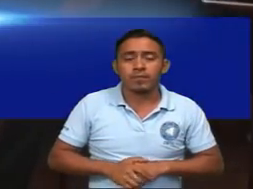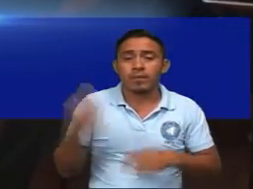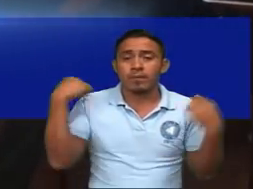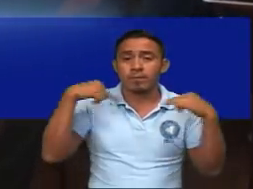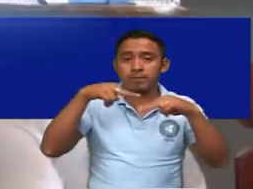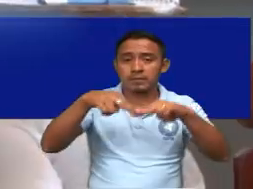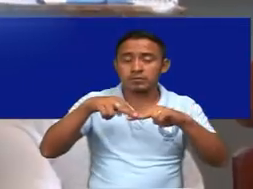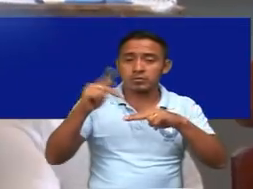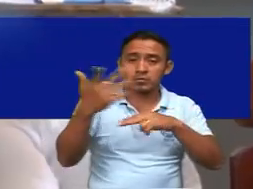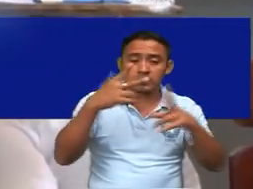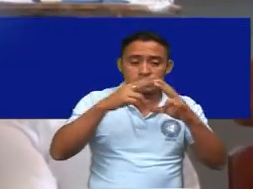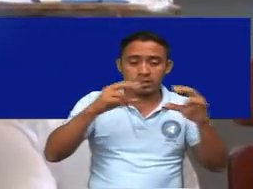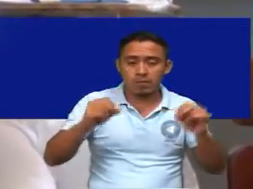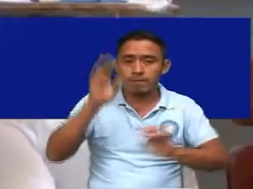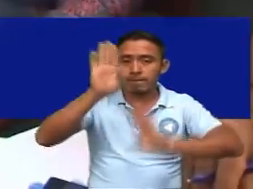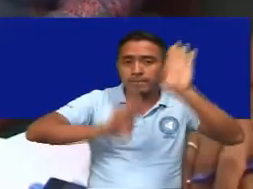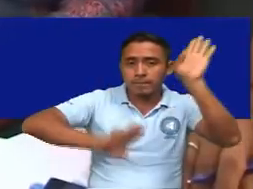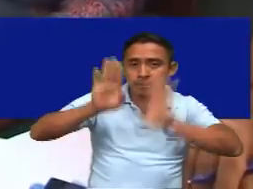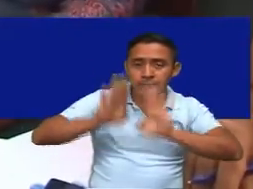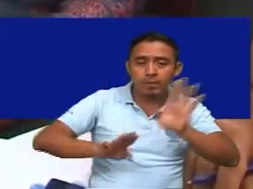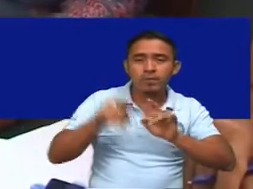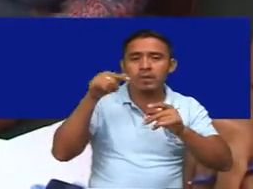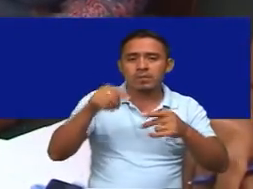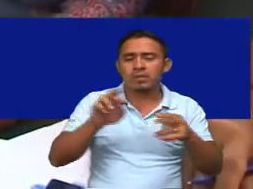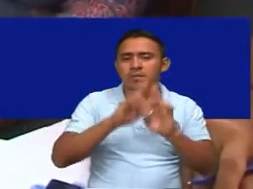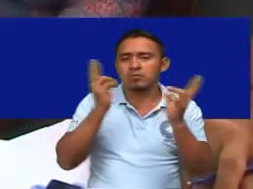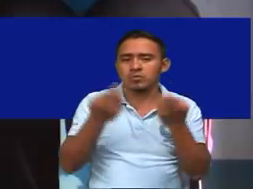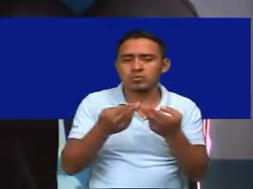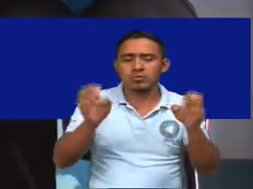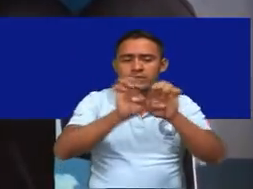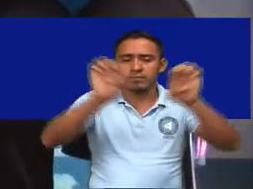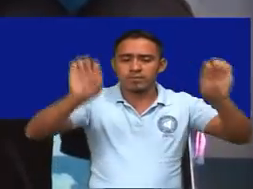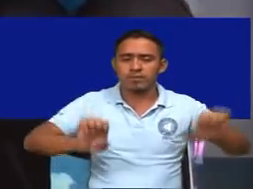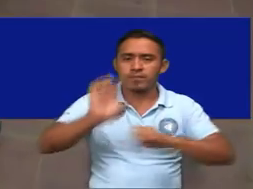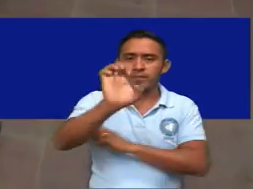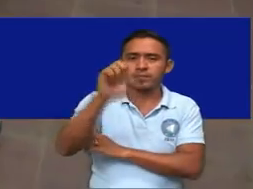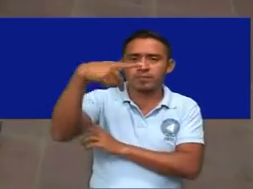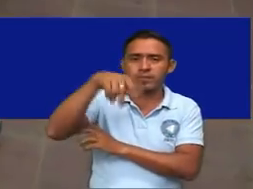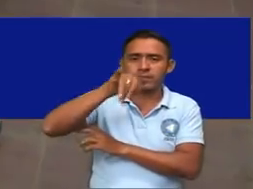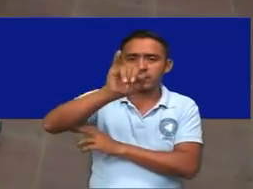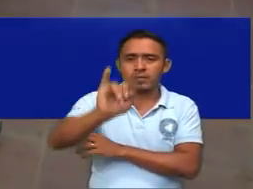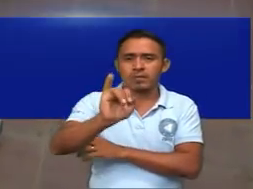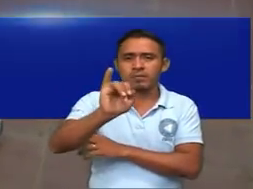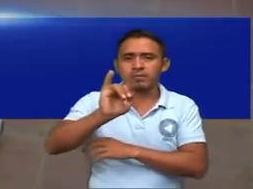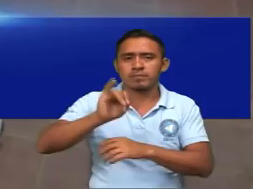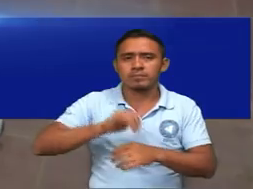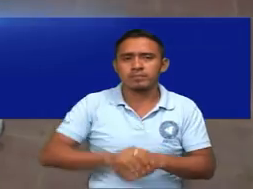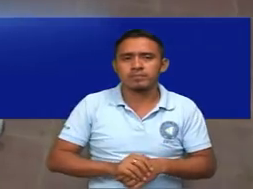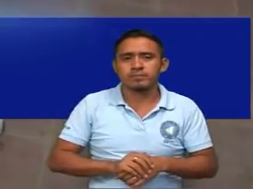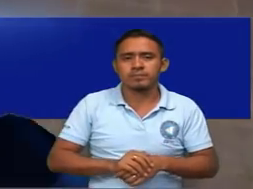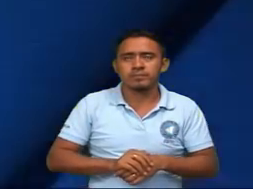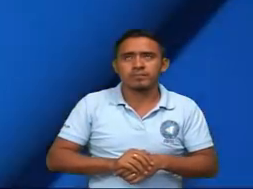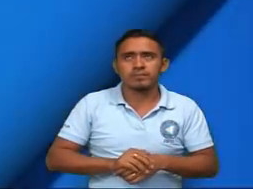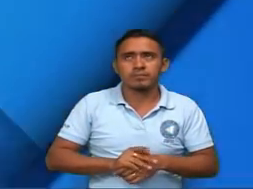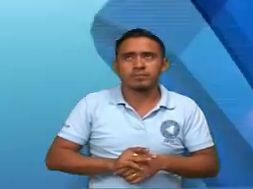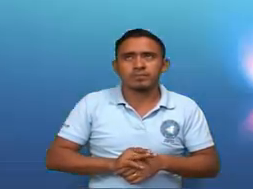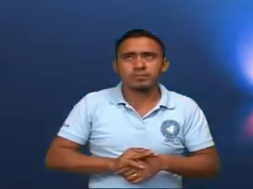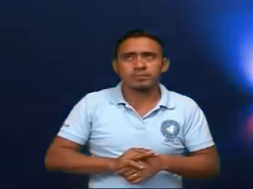Maestros de todo el país participan en los encuentros pedagógicos de interaprendizaje.